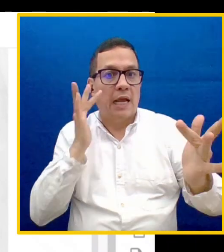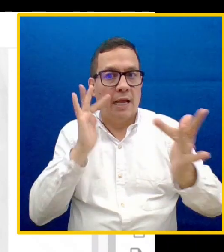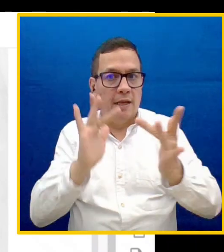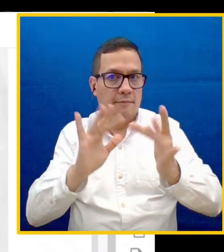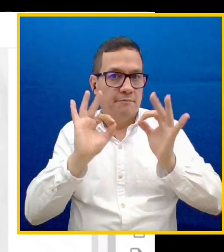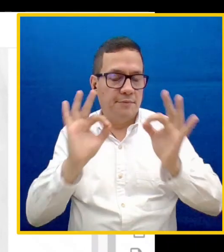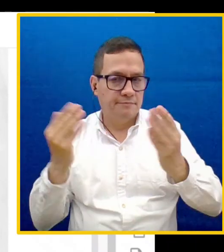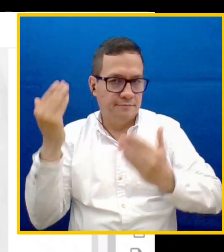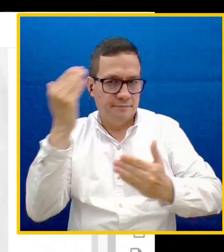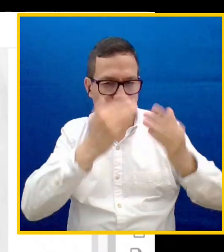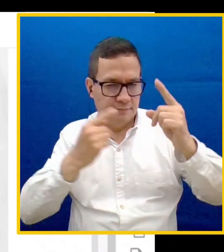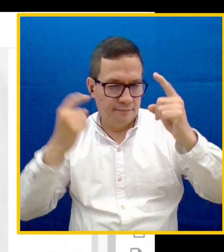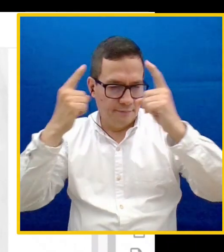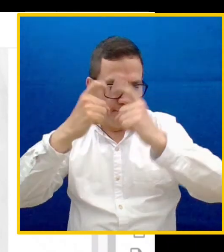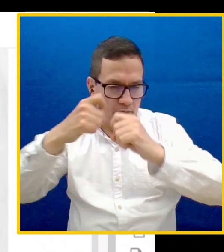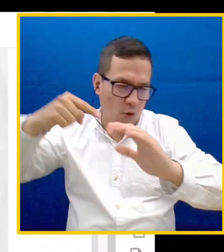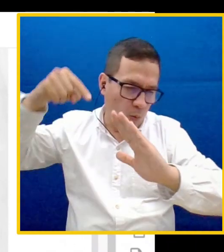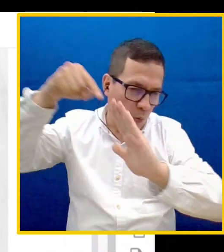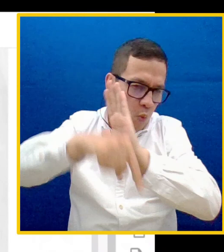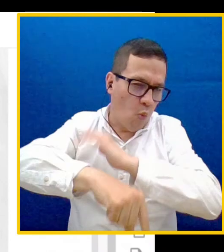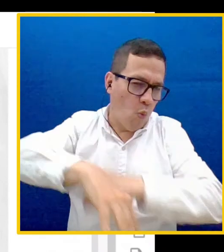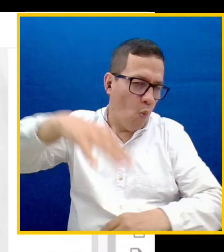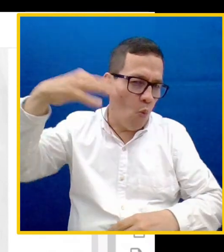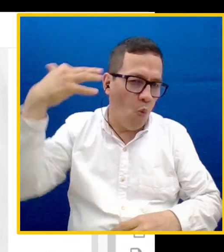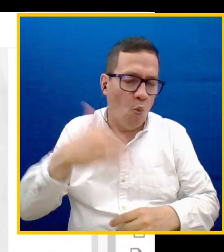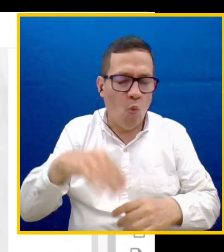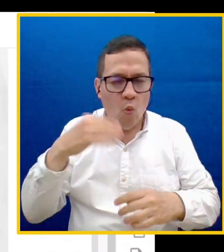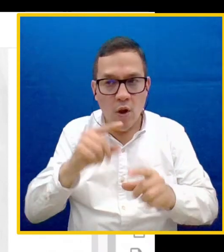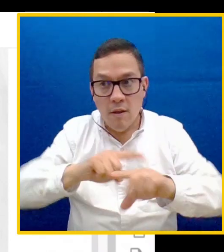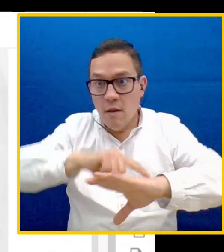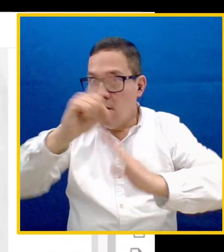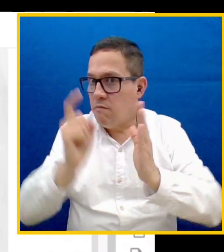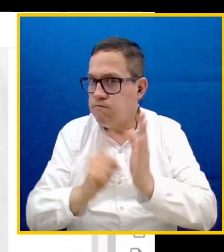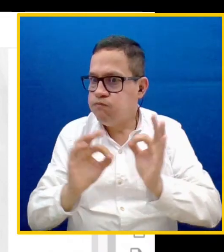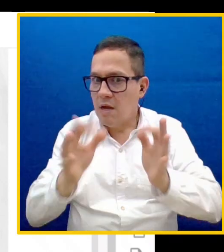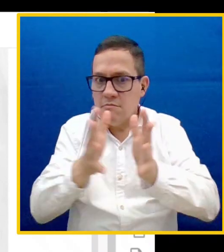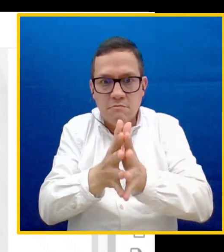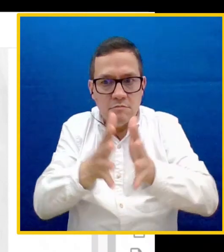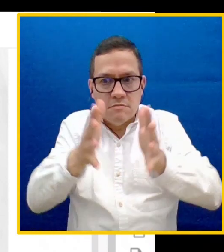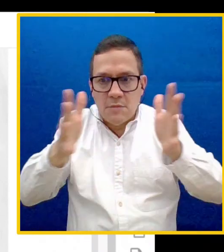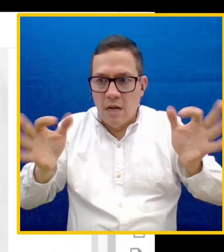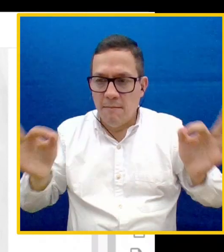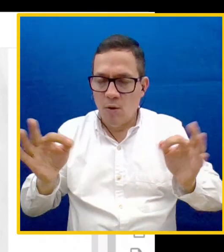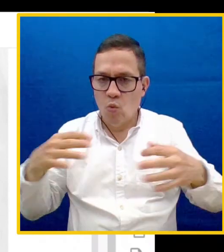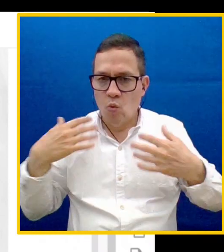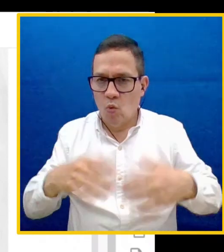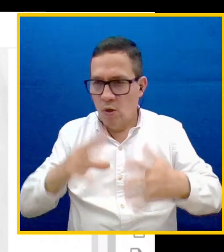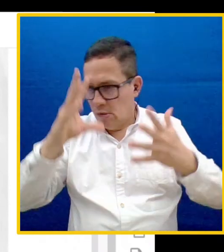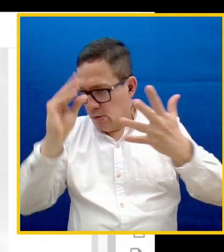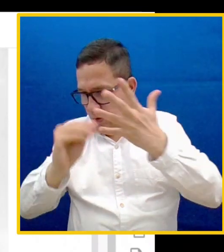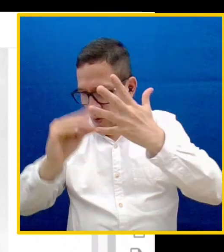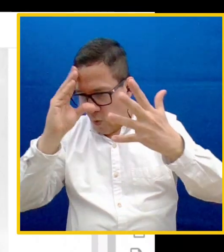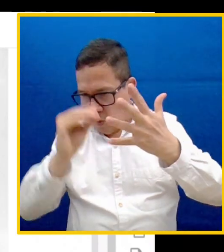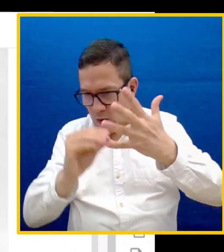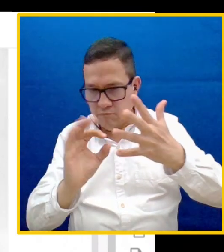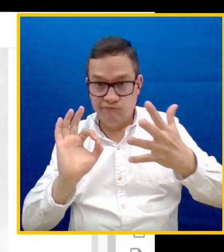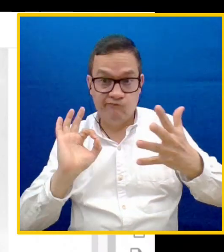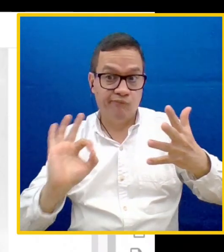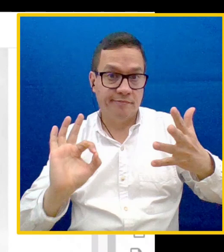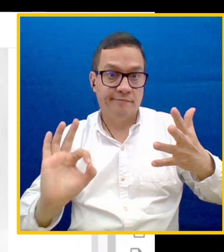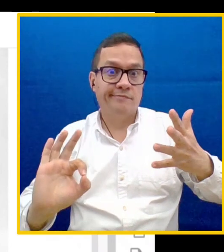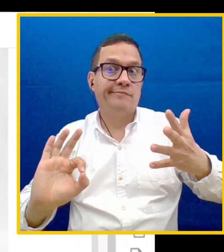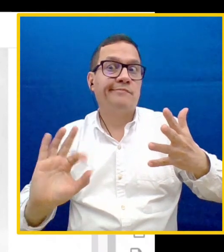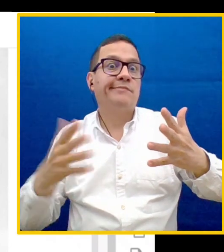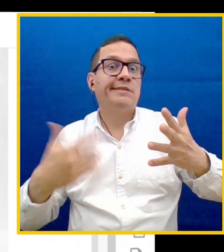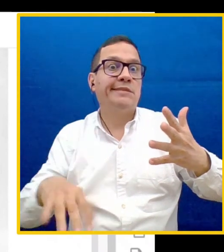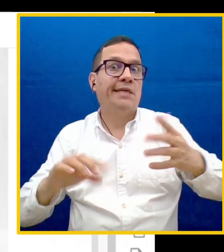más complejo y al mismo tiempo más completo a la hora de realizar conclusiones.